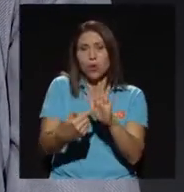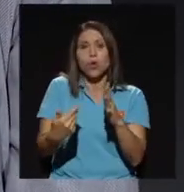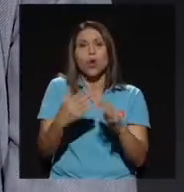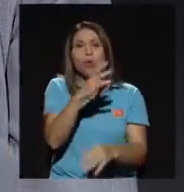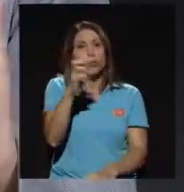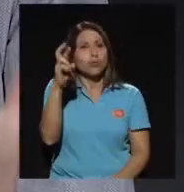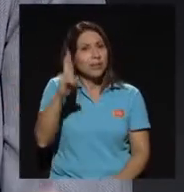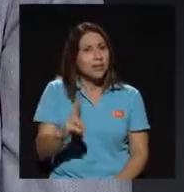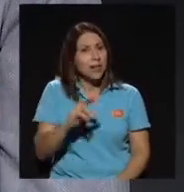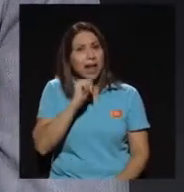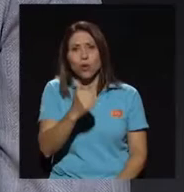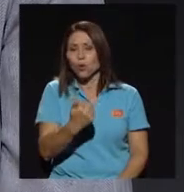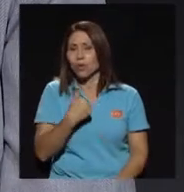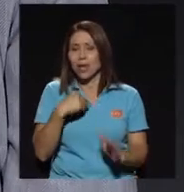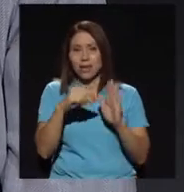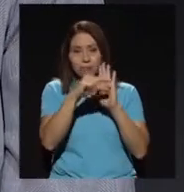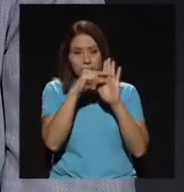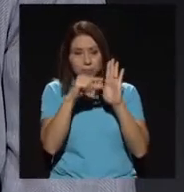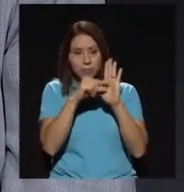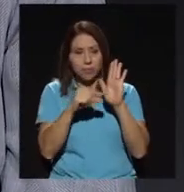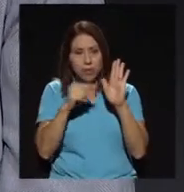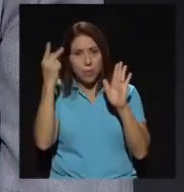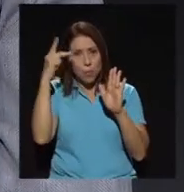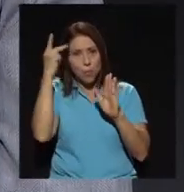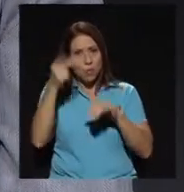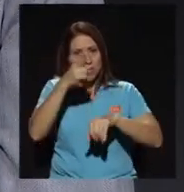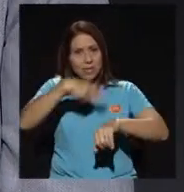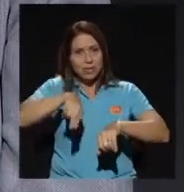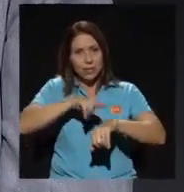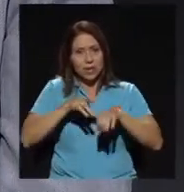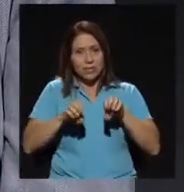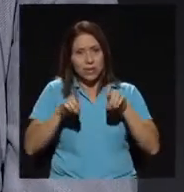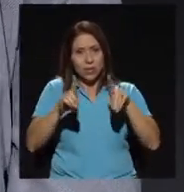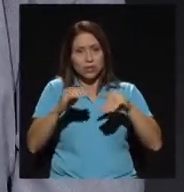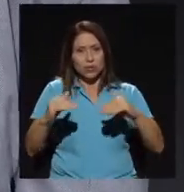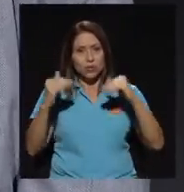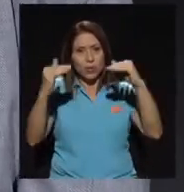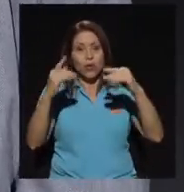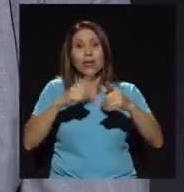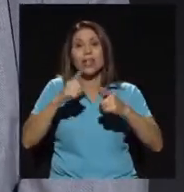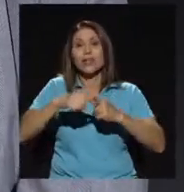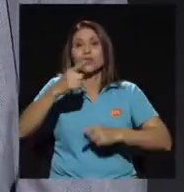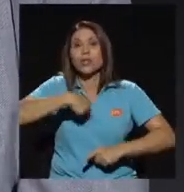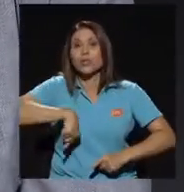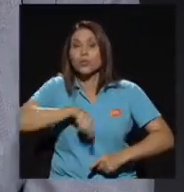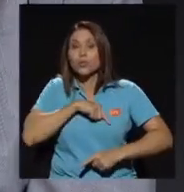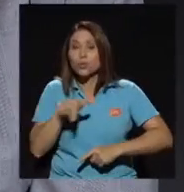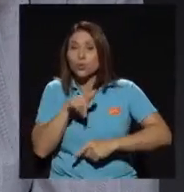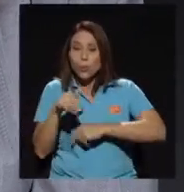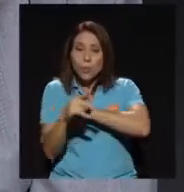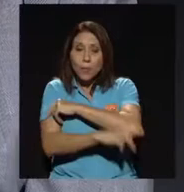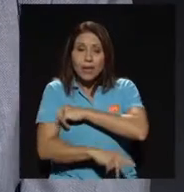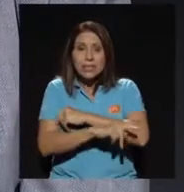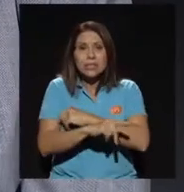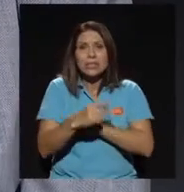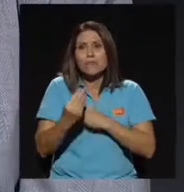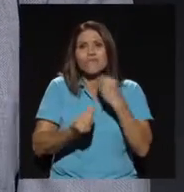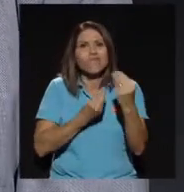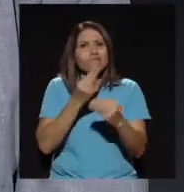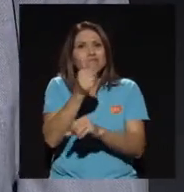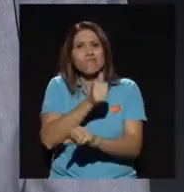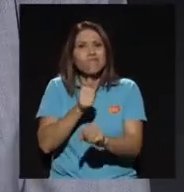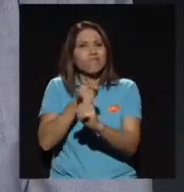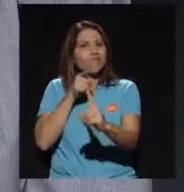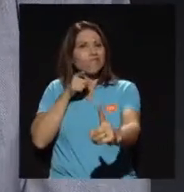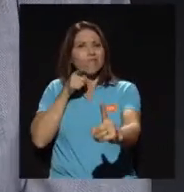tiene políticas nacionales en materia de educación superior y entonces no hemos definido como país cuál es la meta de cobertura. Entonces,